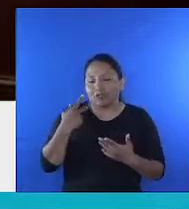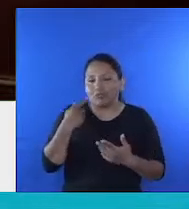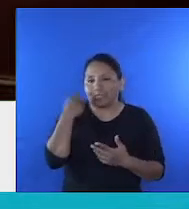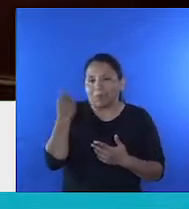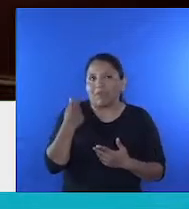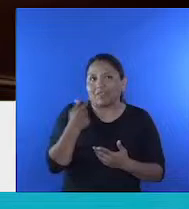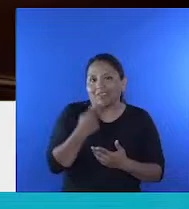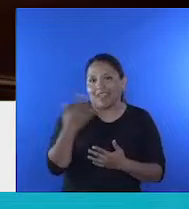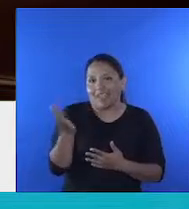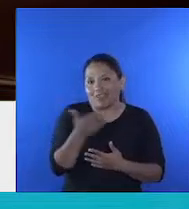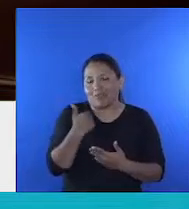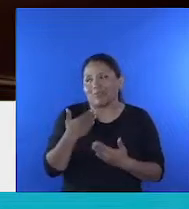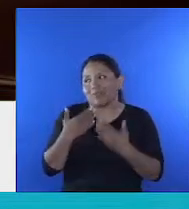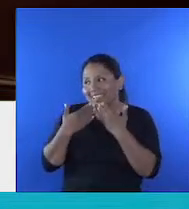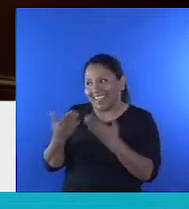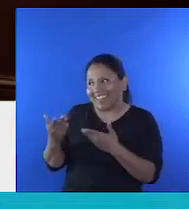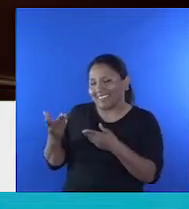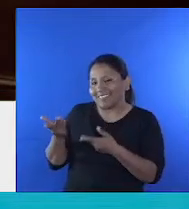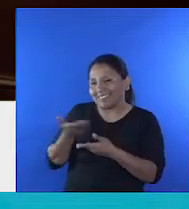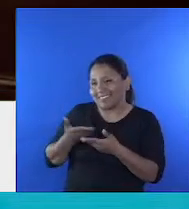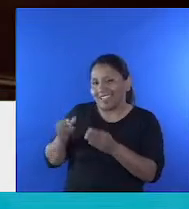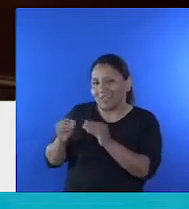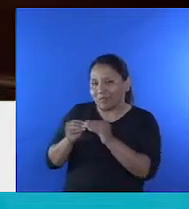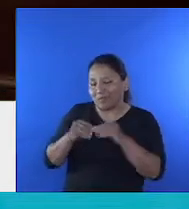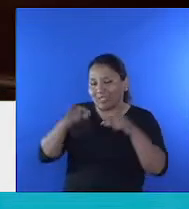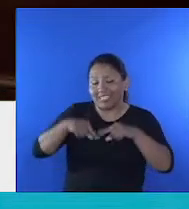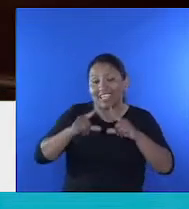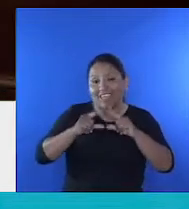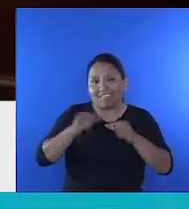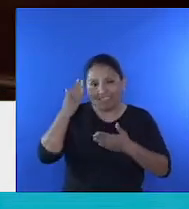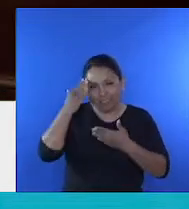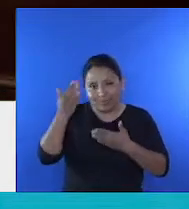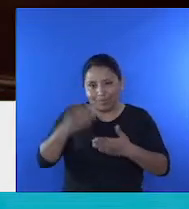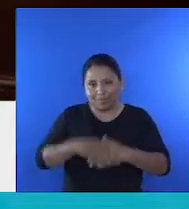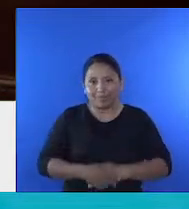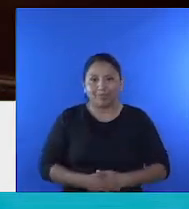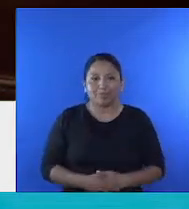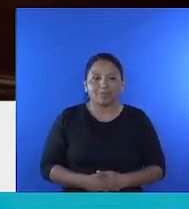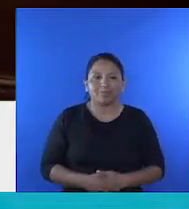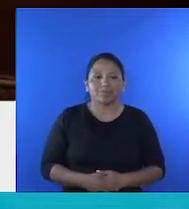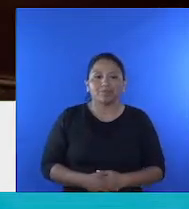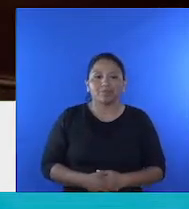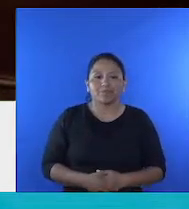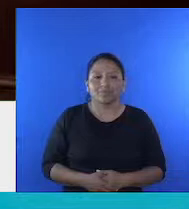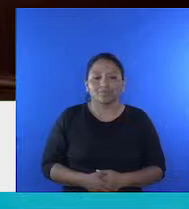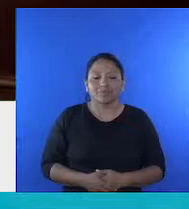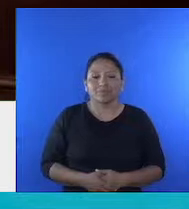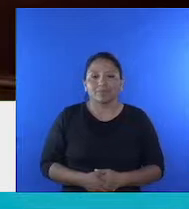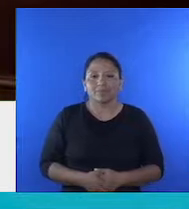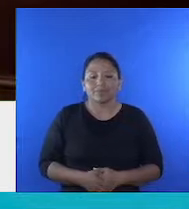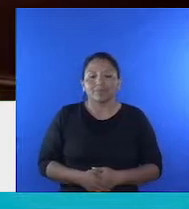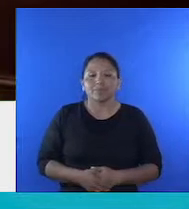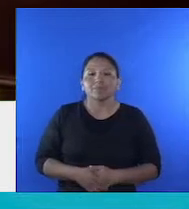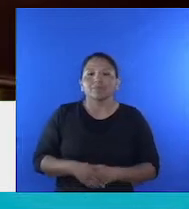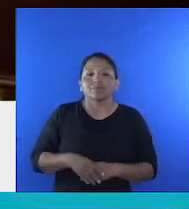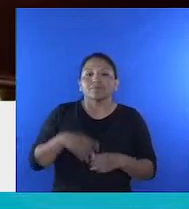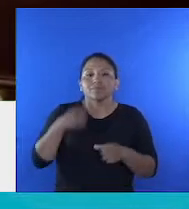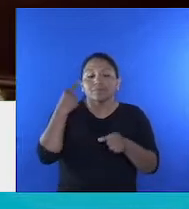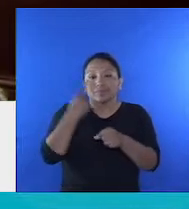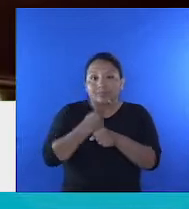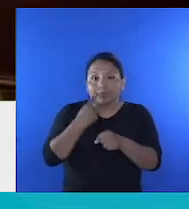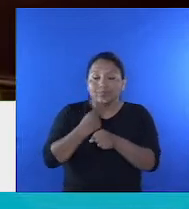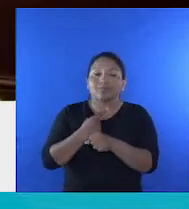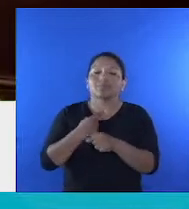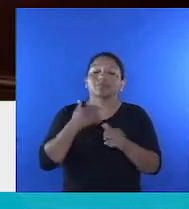la generosidad de otra vez de permitirme hablar en esta fecha, en este homenaje. Quiero aclarar en primer lugar que